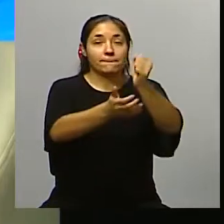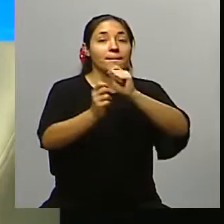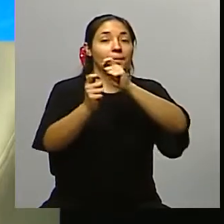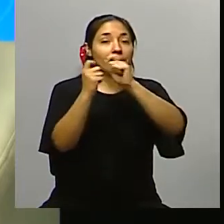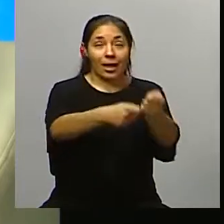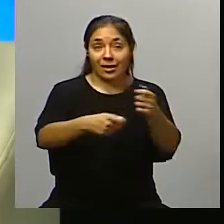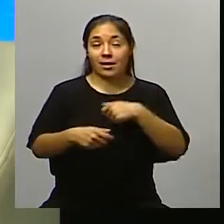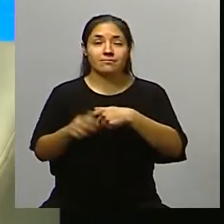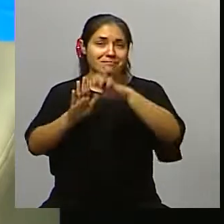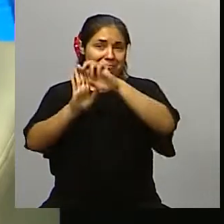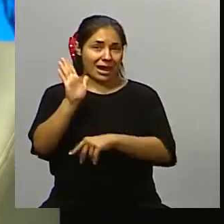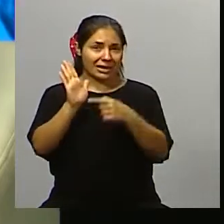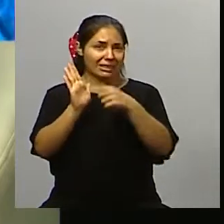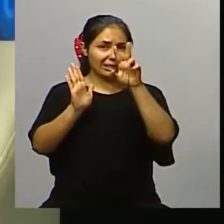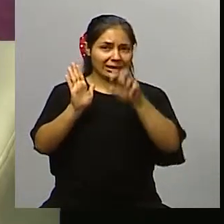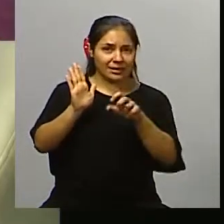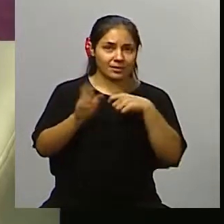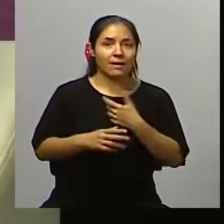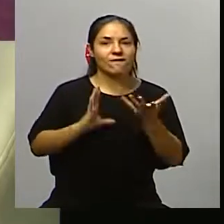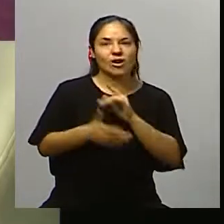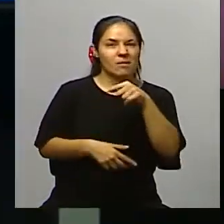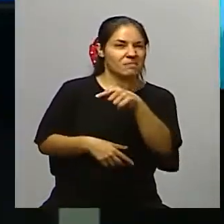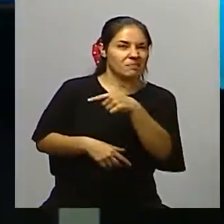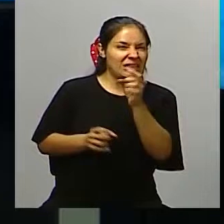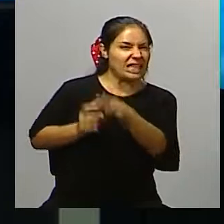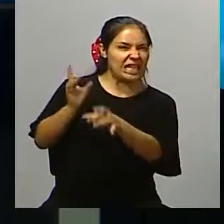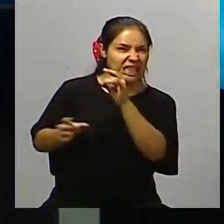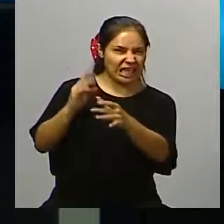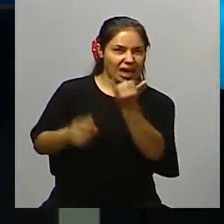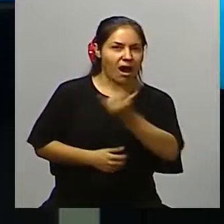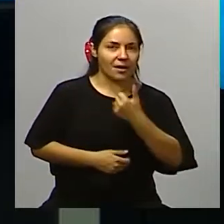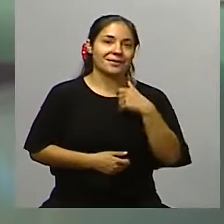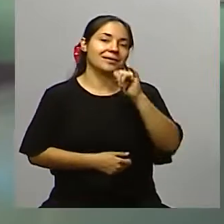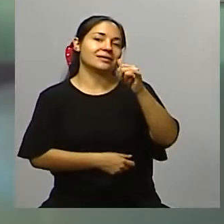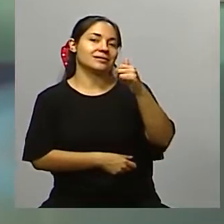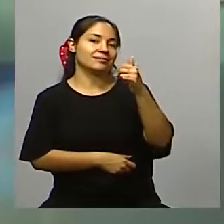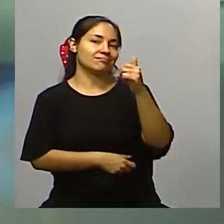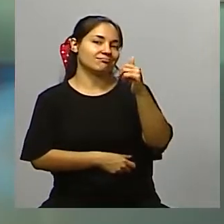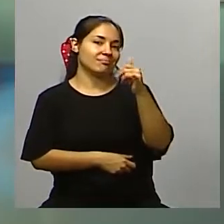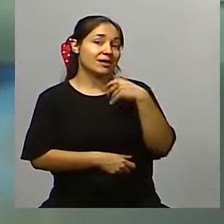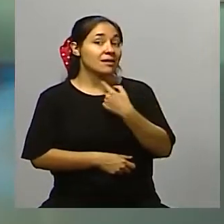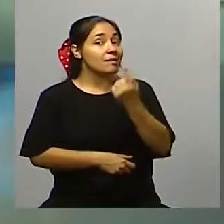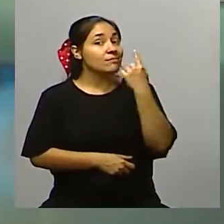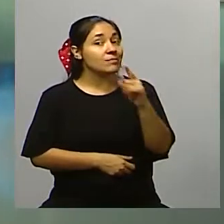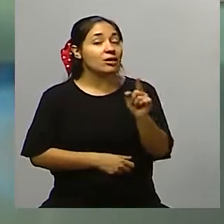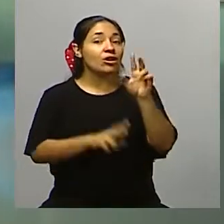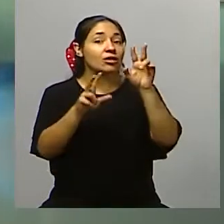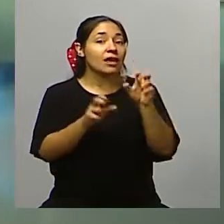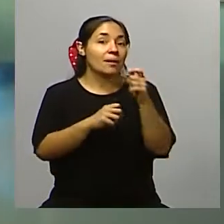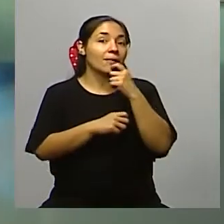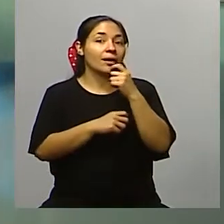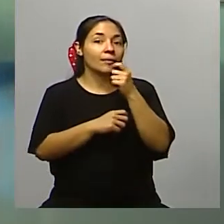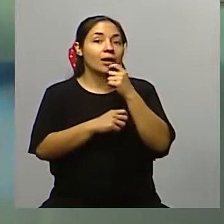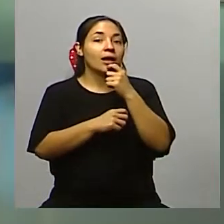La asignación... De manera peyorativa además se habla, por ¿no? Supuesto, por supuesto que pero no se habla de manera peyorativa de la